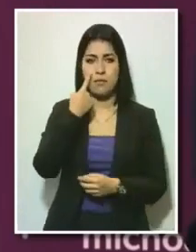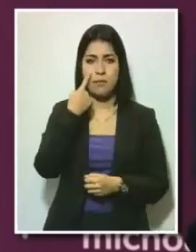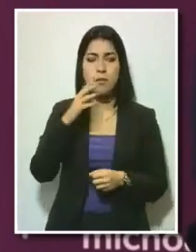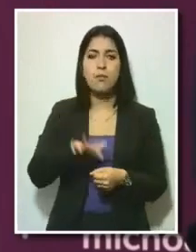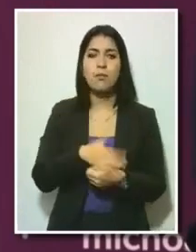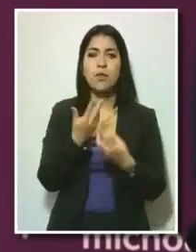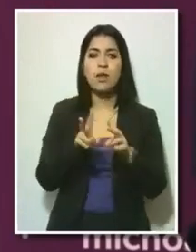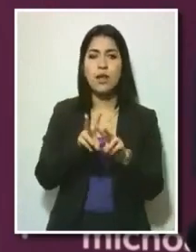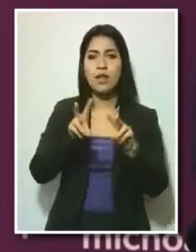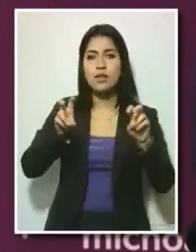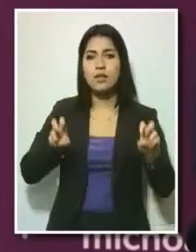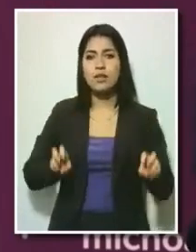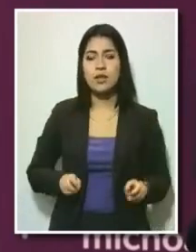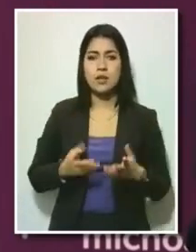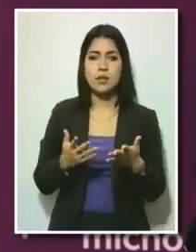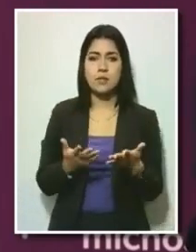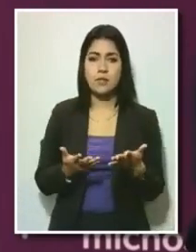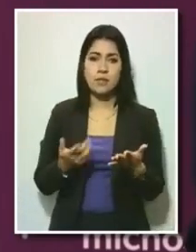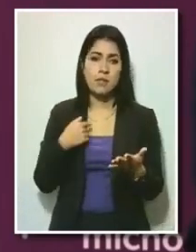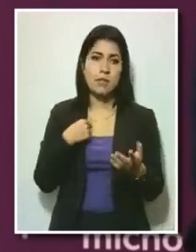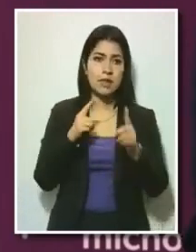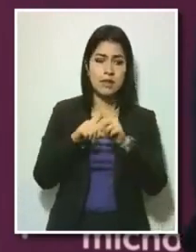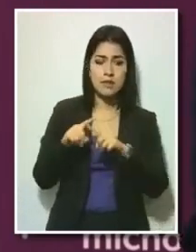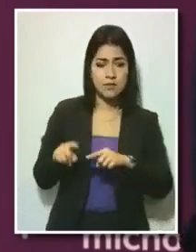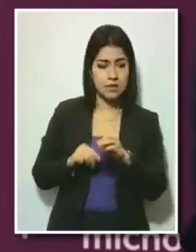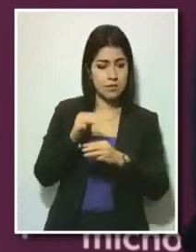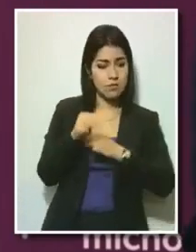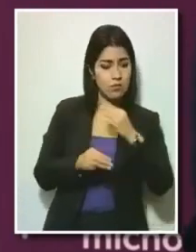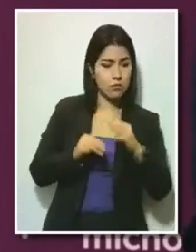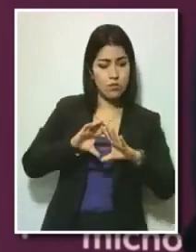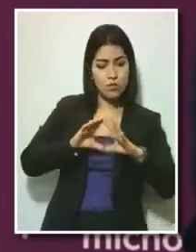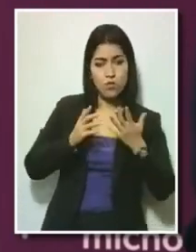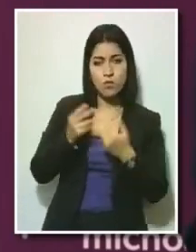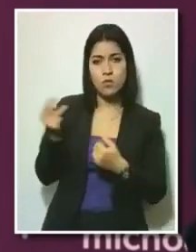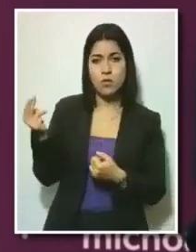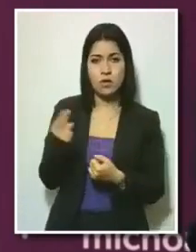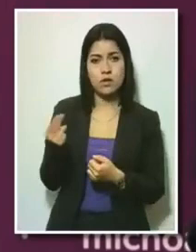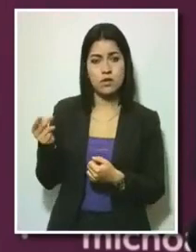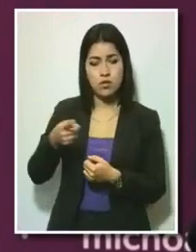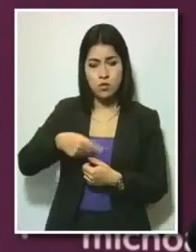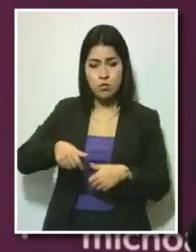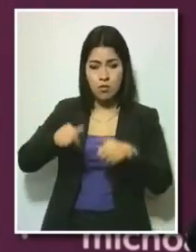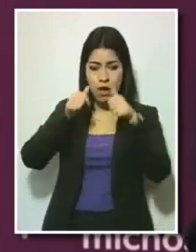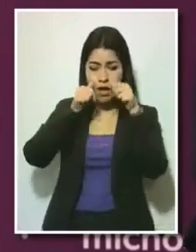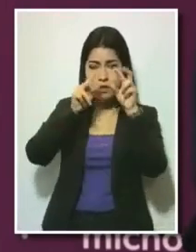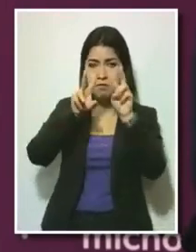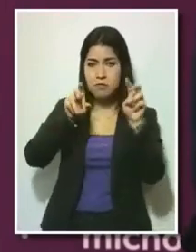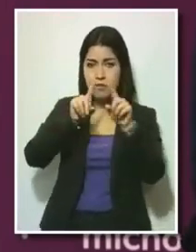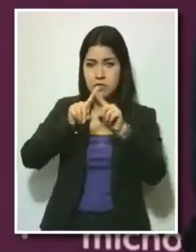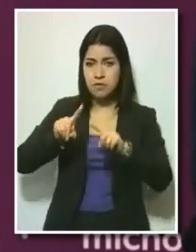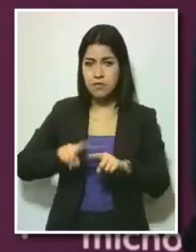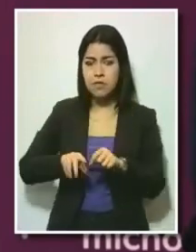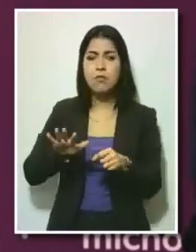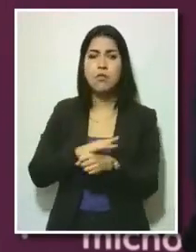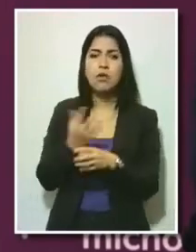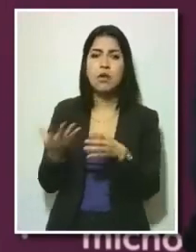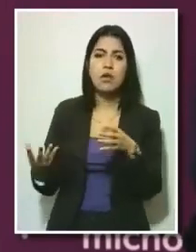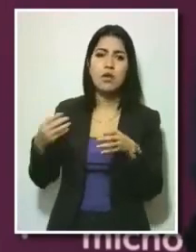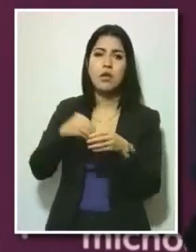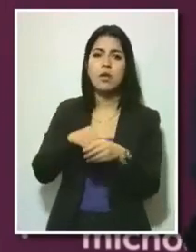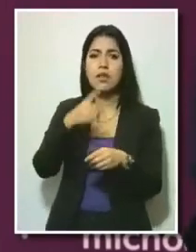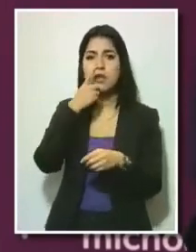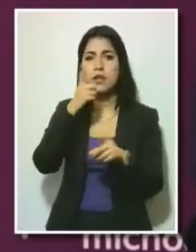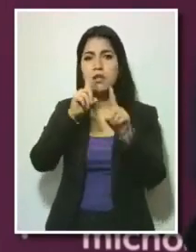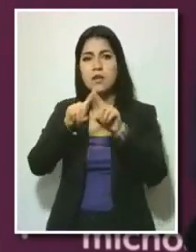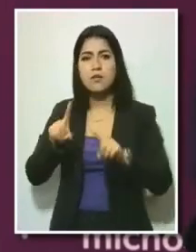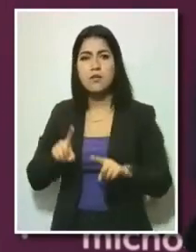en un mundo de la globalización. A eso estamos hablando con una educación universal. ¿Y por qué inclusiva? Porque hoy se habla de la